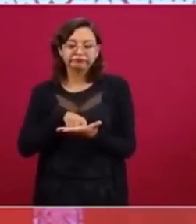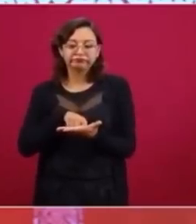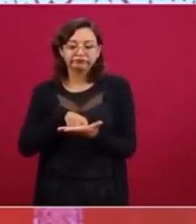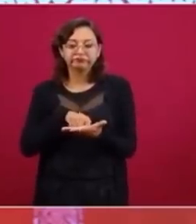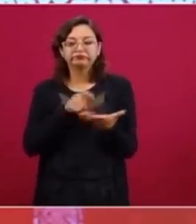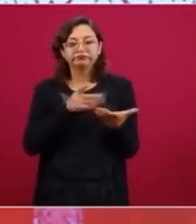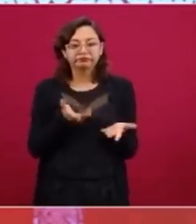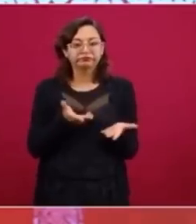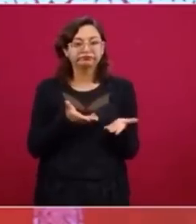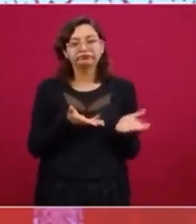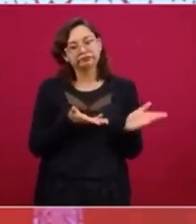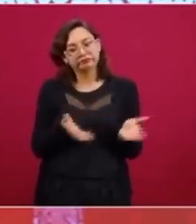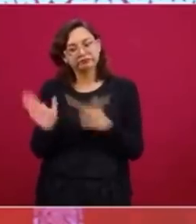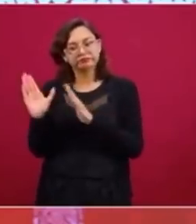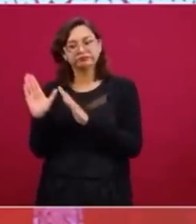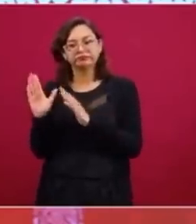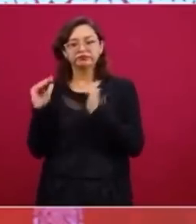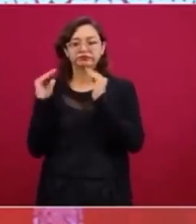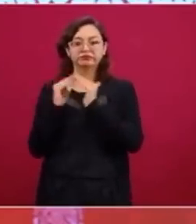y